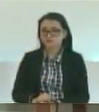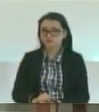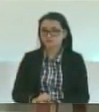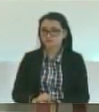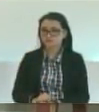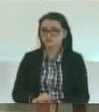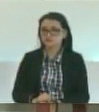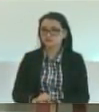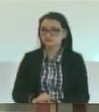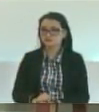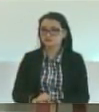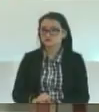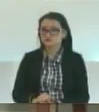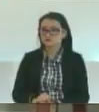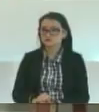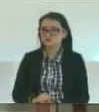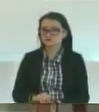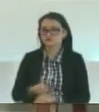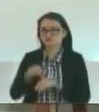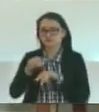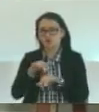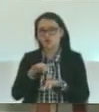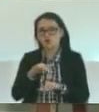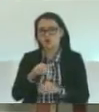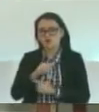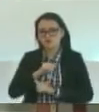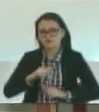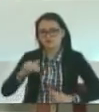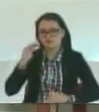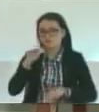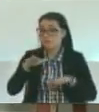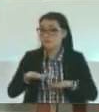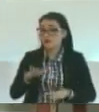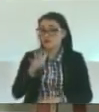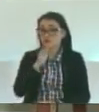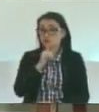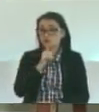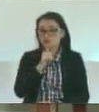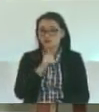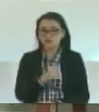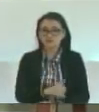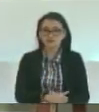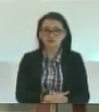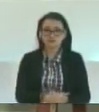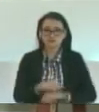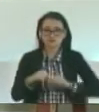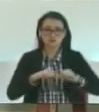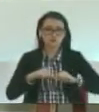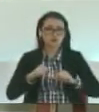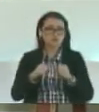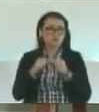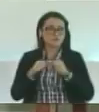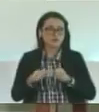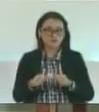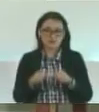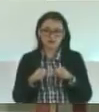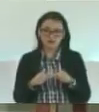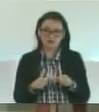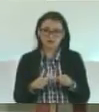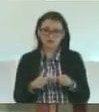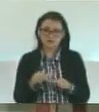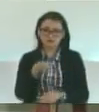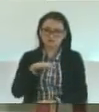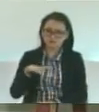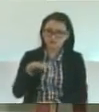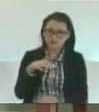Debes saber que nuestro ejército, la Fuerza Armada, no cesa en su acción permanente en todas las